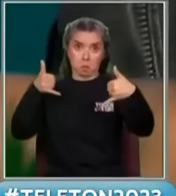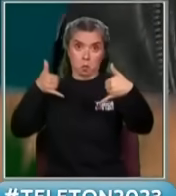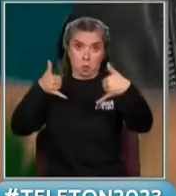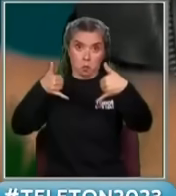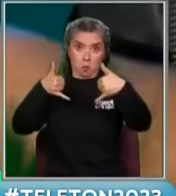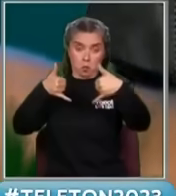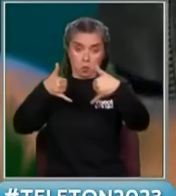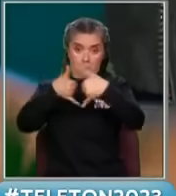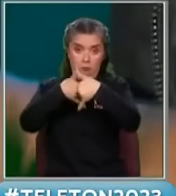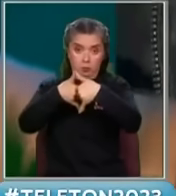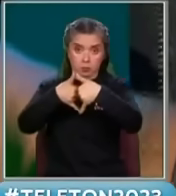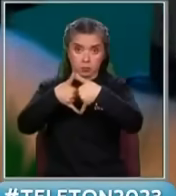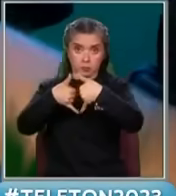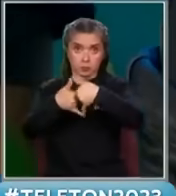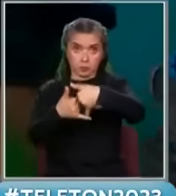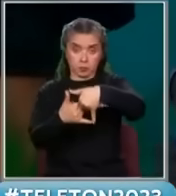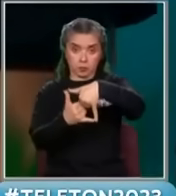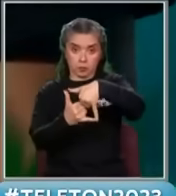lo alcance a notar.